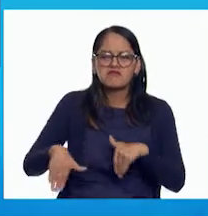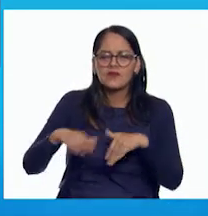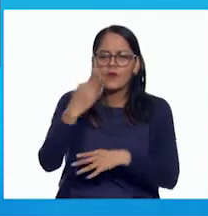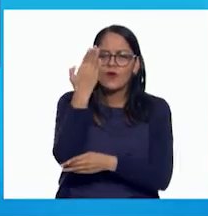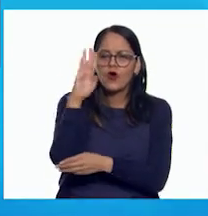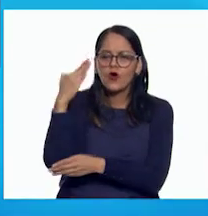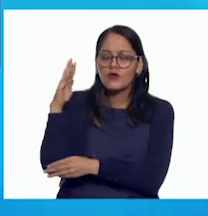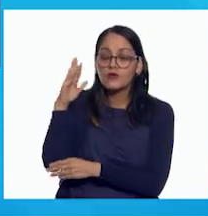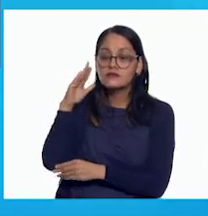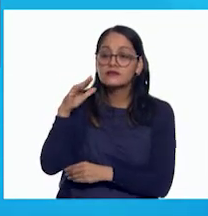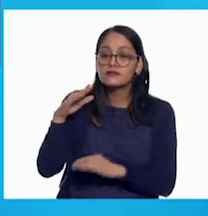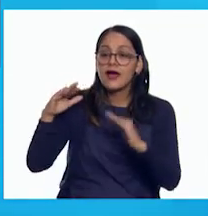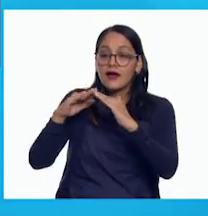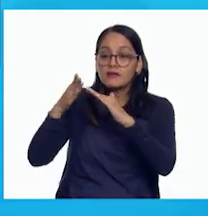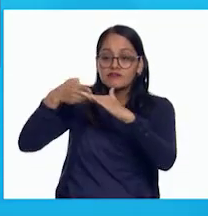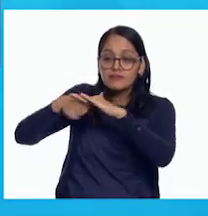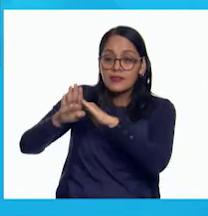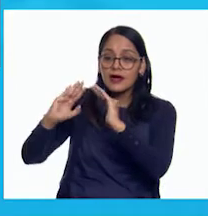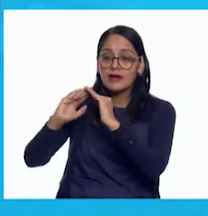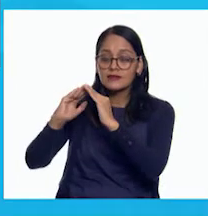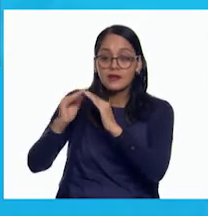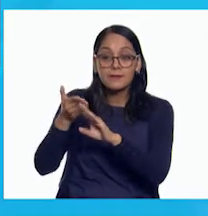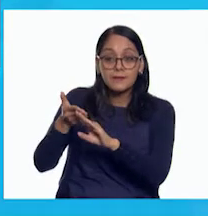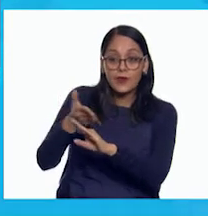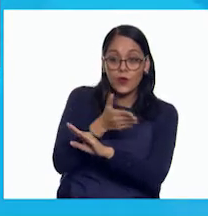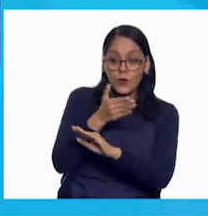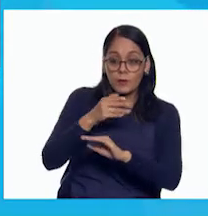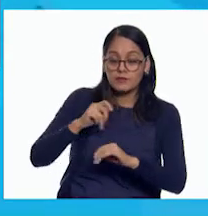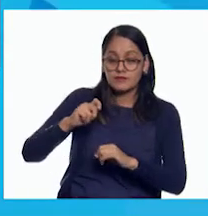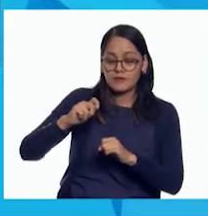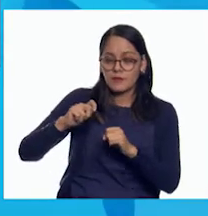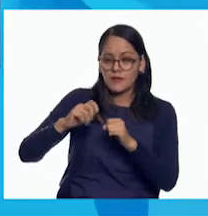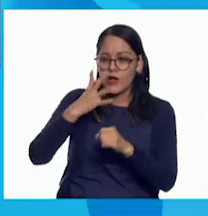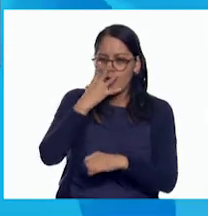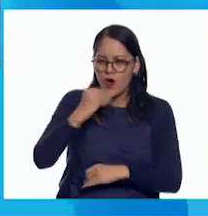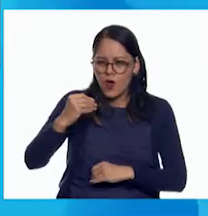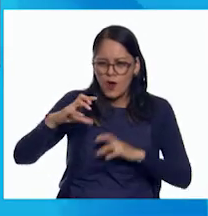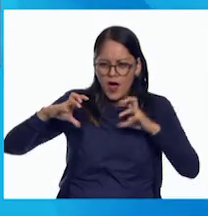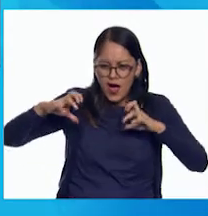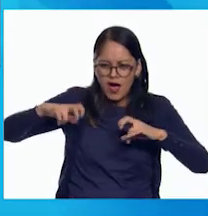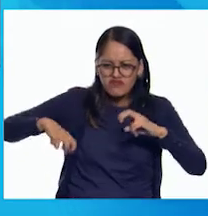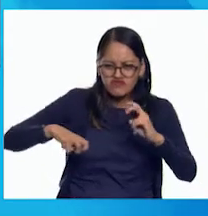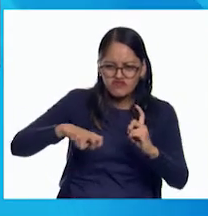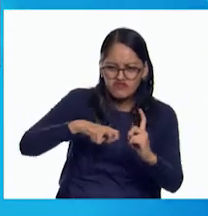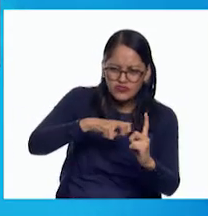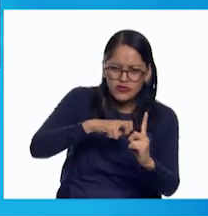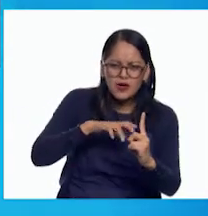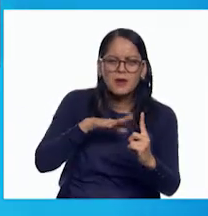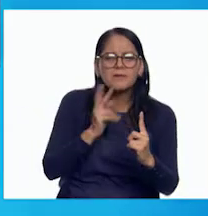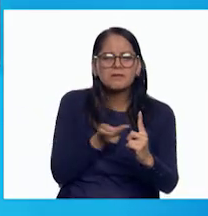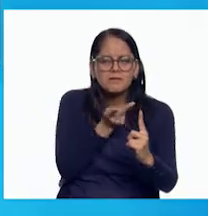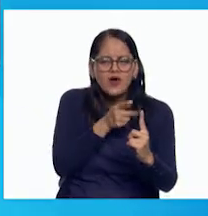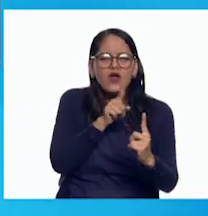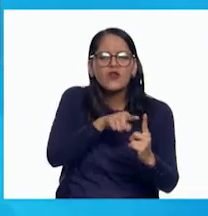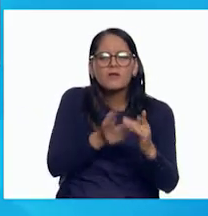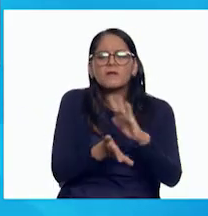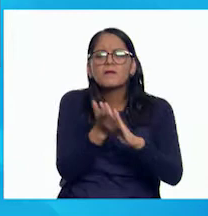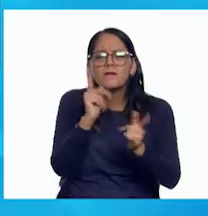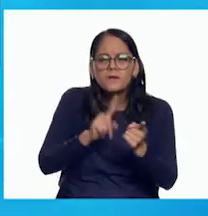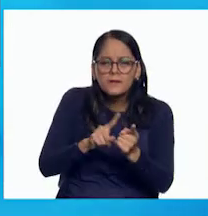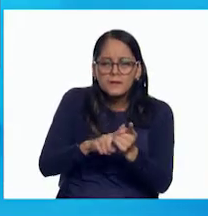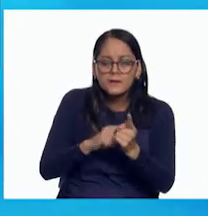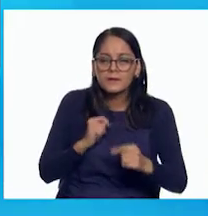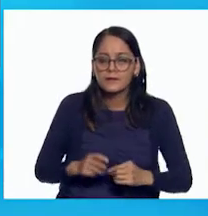a casa de su abuelita cuando se encontró a un lobo feroz. ¿A dónde vas, niña?,